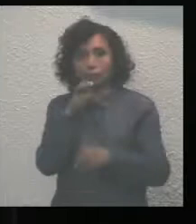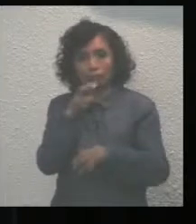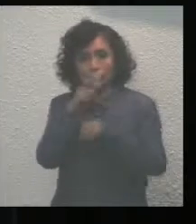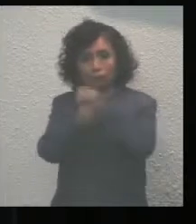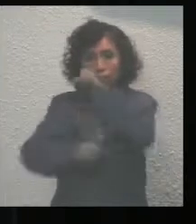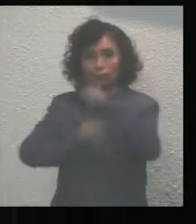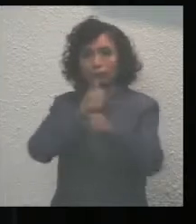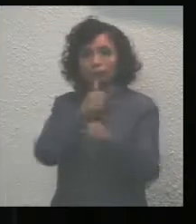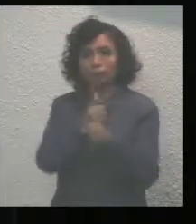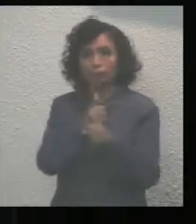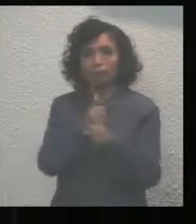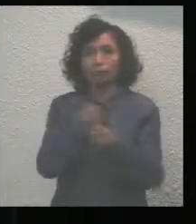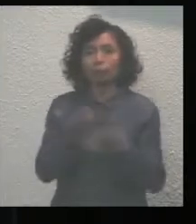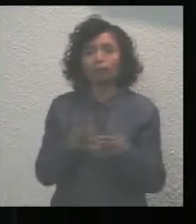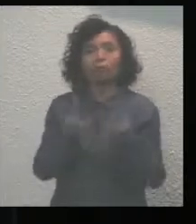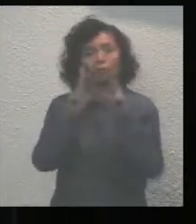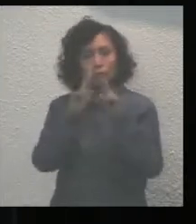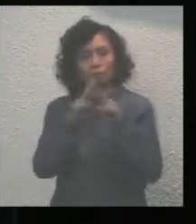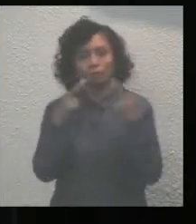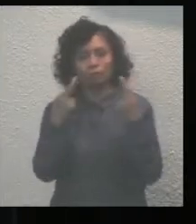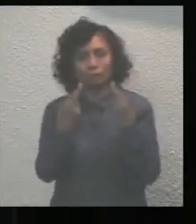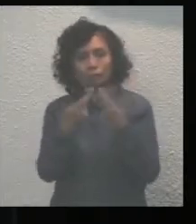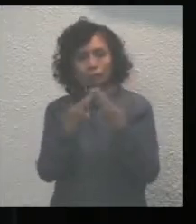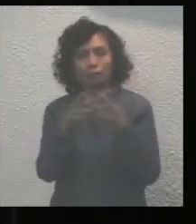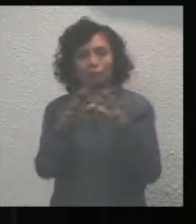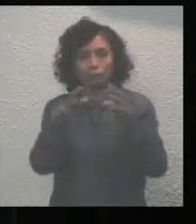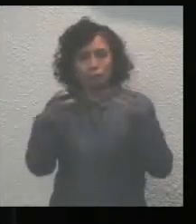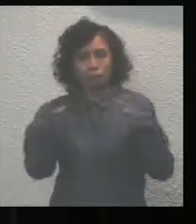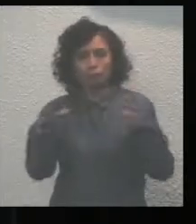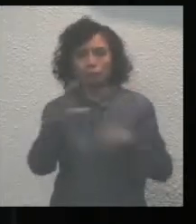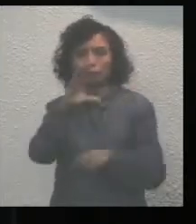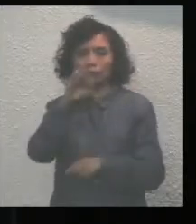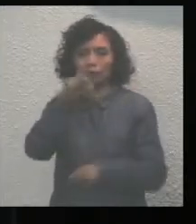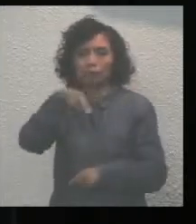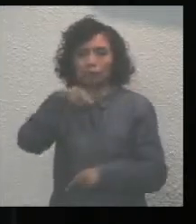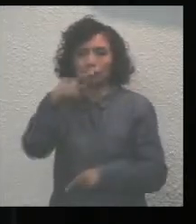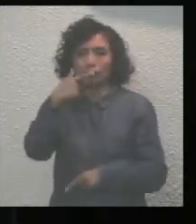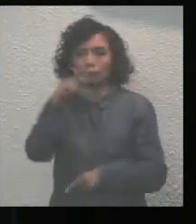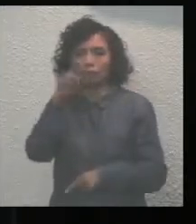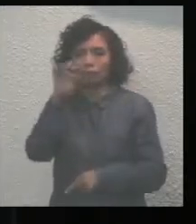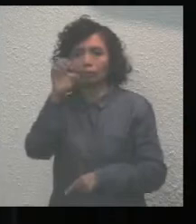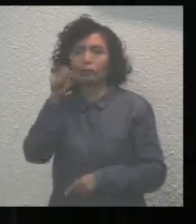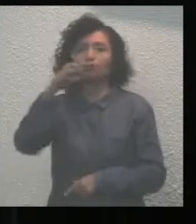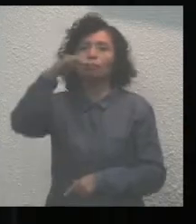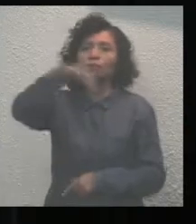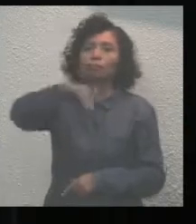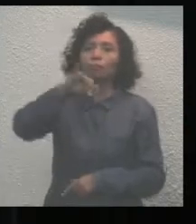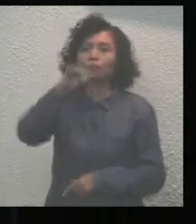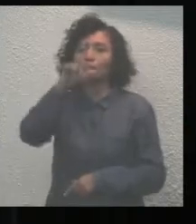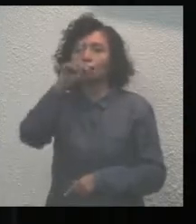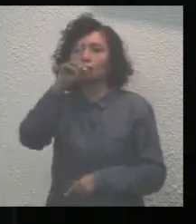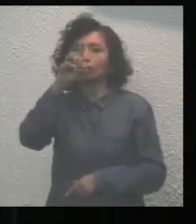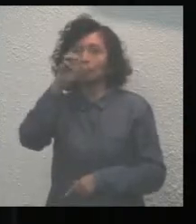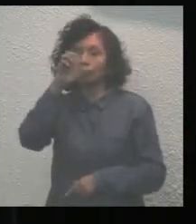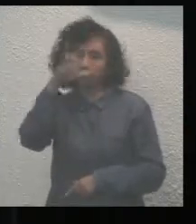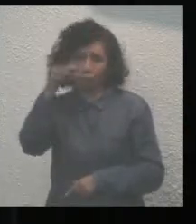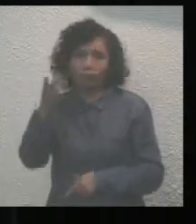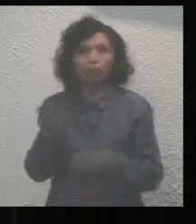de la 17ª legislatura del estado, diputada Mildred Ávila, y por